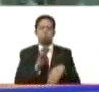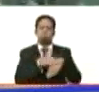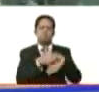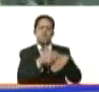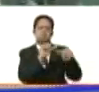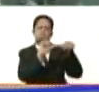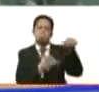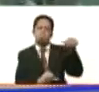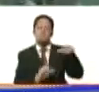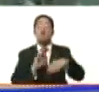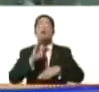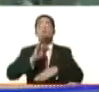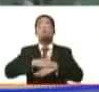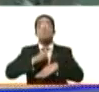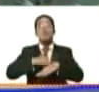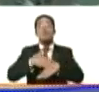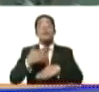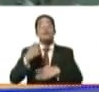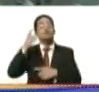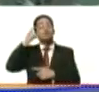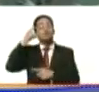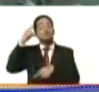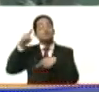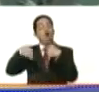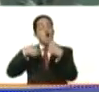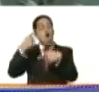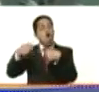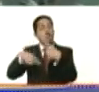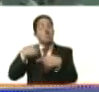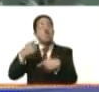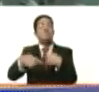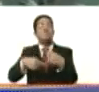porque todos los días la canalla oligarca